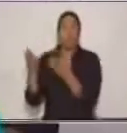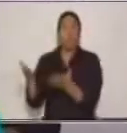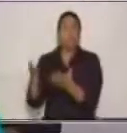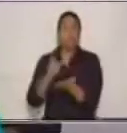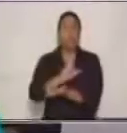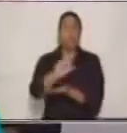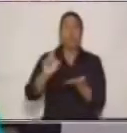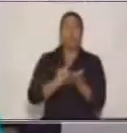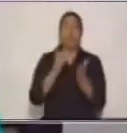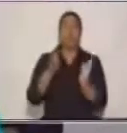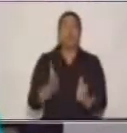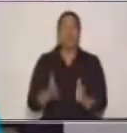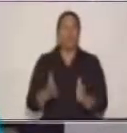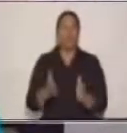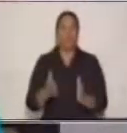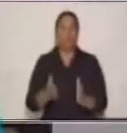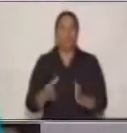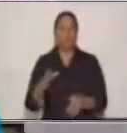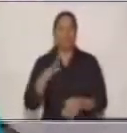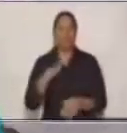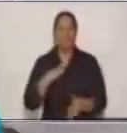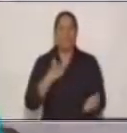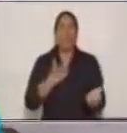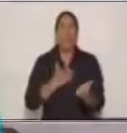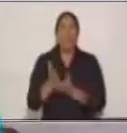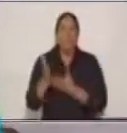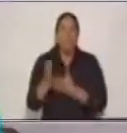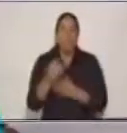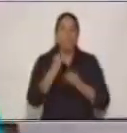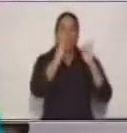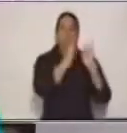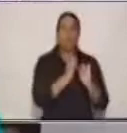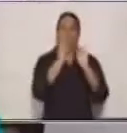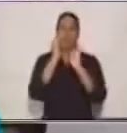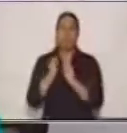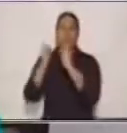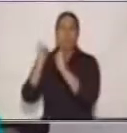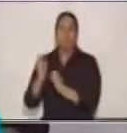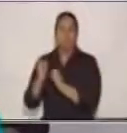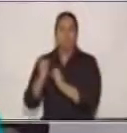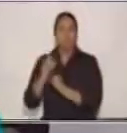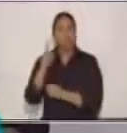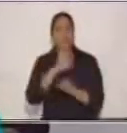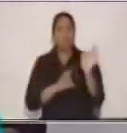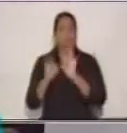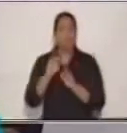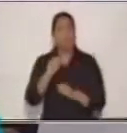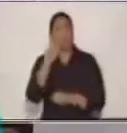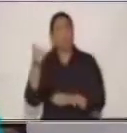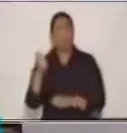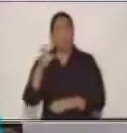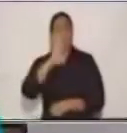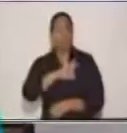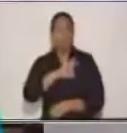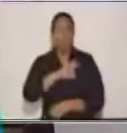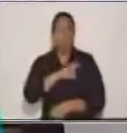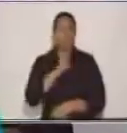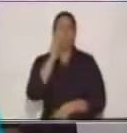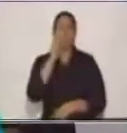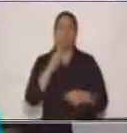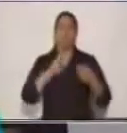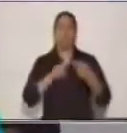Encontramos derechos individuales y derechos sociales. Dentro de los derechos individuales podemos mencionar el derecho a la